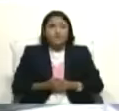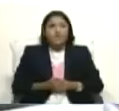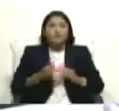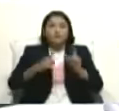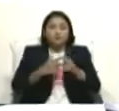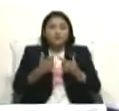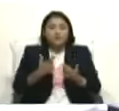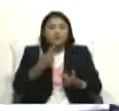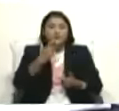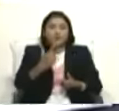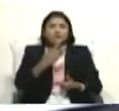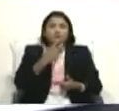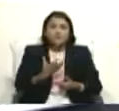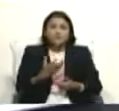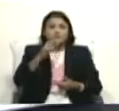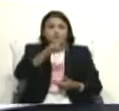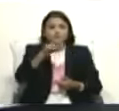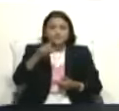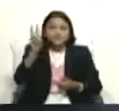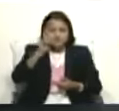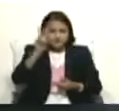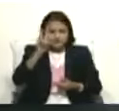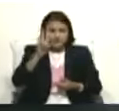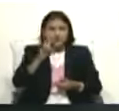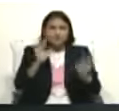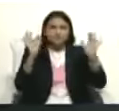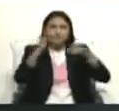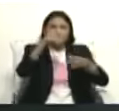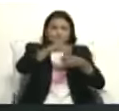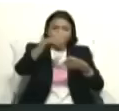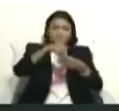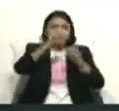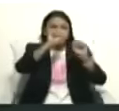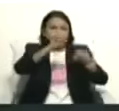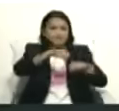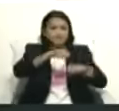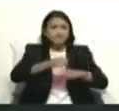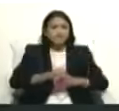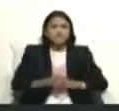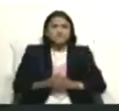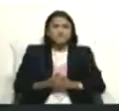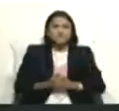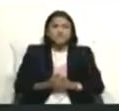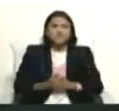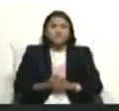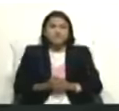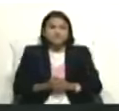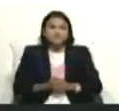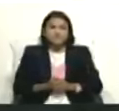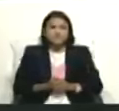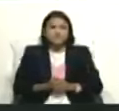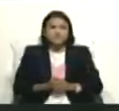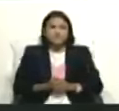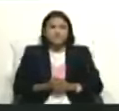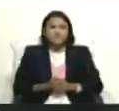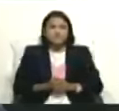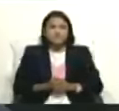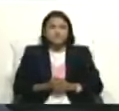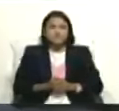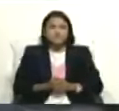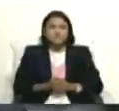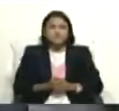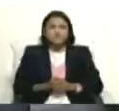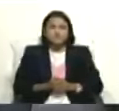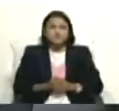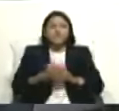domingo 3 de diciembre los venezolanos y las venezolanas iremos a votar. Y es lo lógico que la Corte no se haya